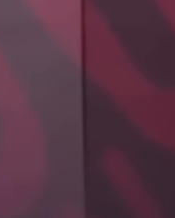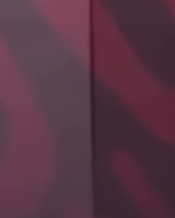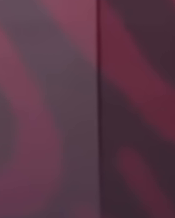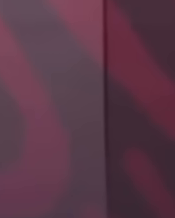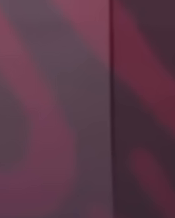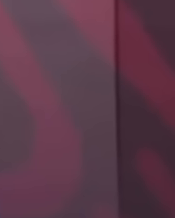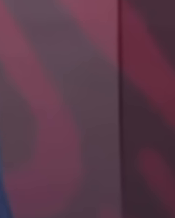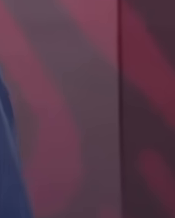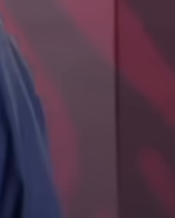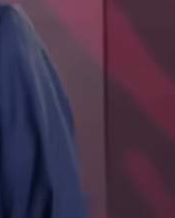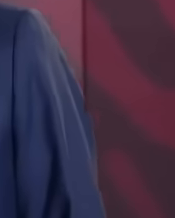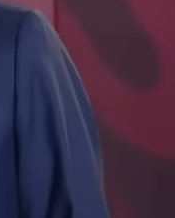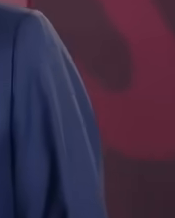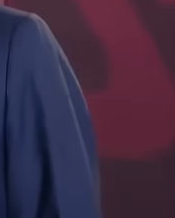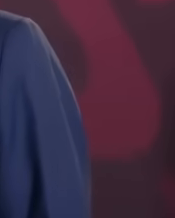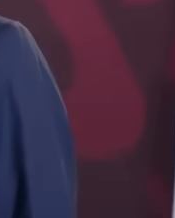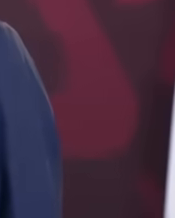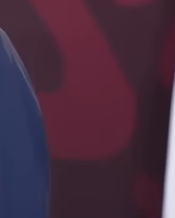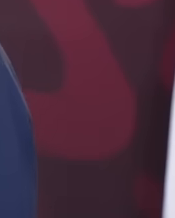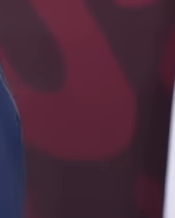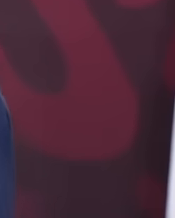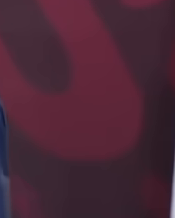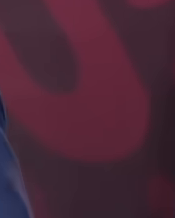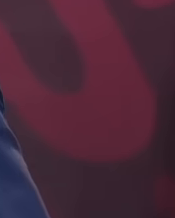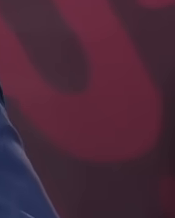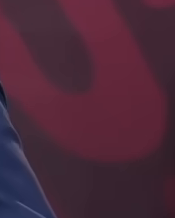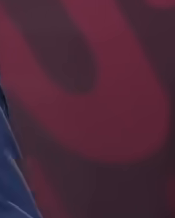conferencia de la mañana,